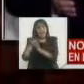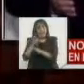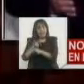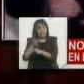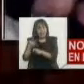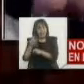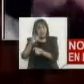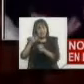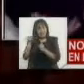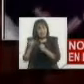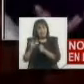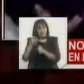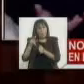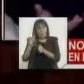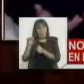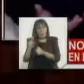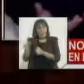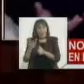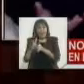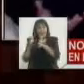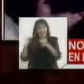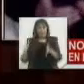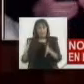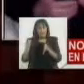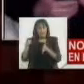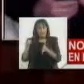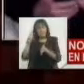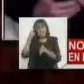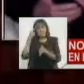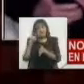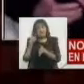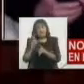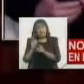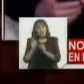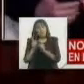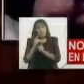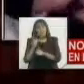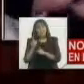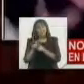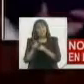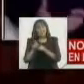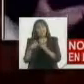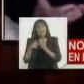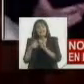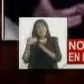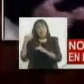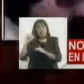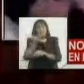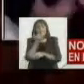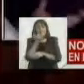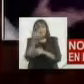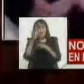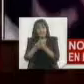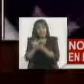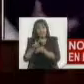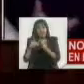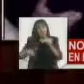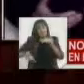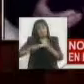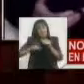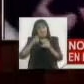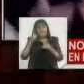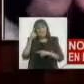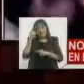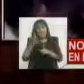Juan, aumentando así el caudal, para lo cual traerá también consecuencias destructivas adicionales,